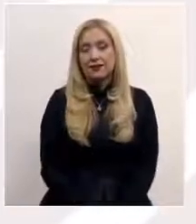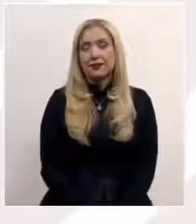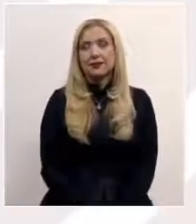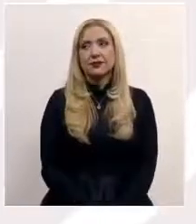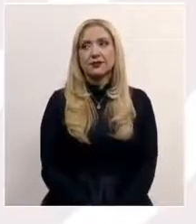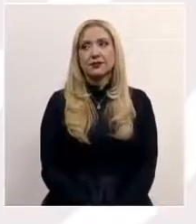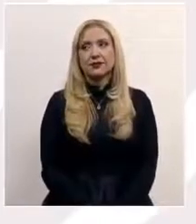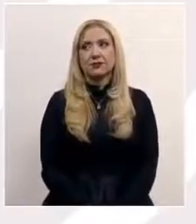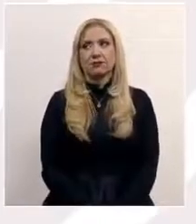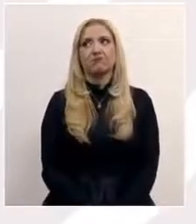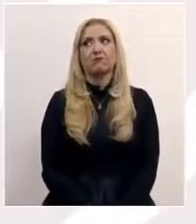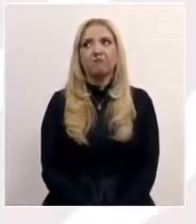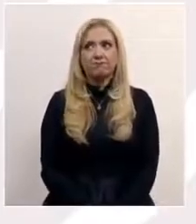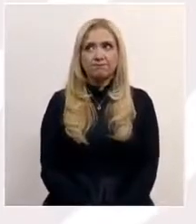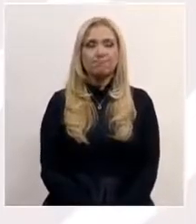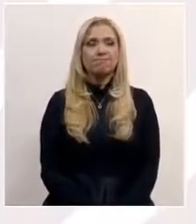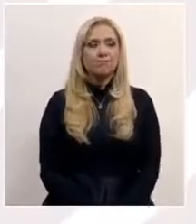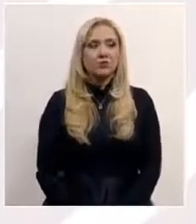Creo que